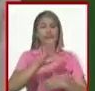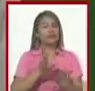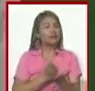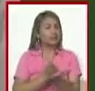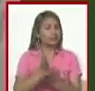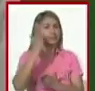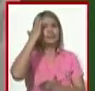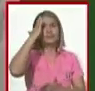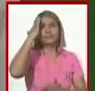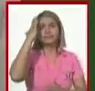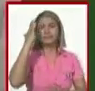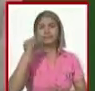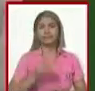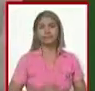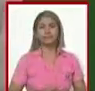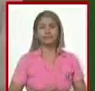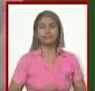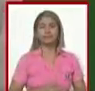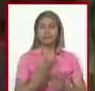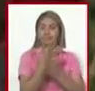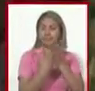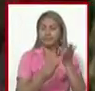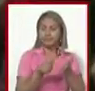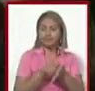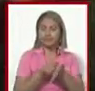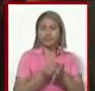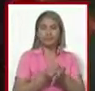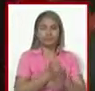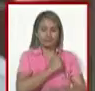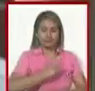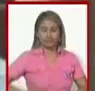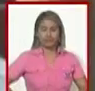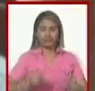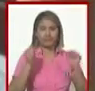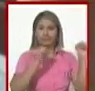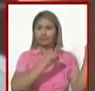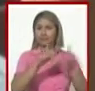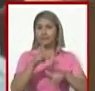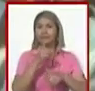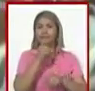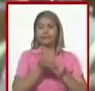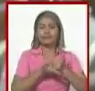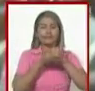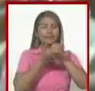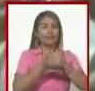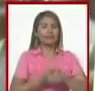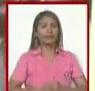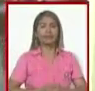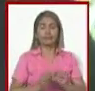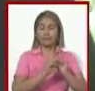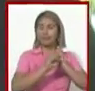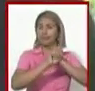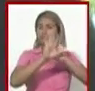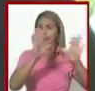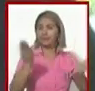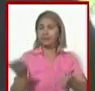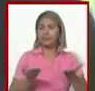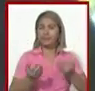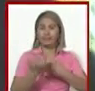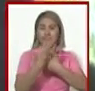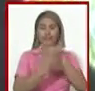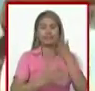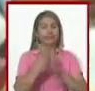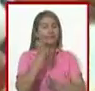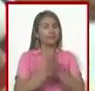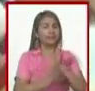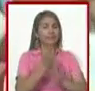su derecho. ¿Por qué? Porque se le acaban los recursos. La gobernación está presta para ayudar a quienes lo necesitan. Claro ejemplo es el servicio de sangre